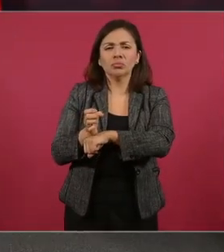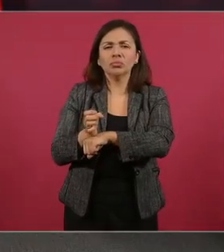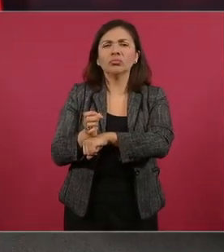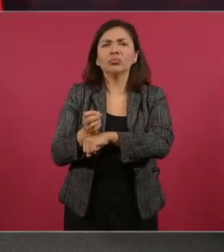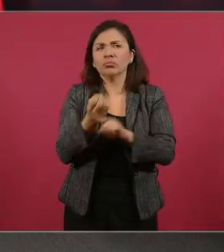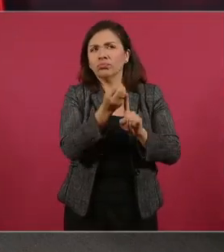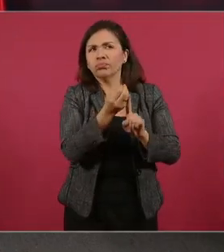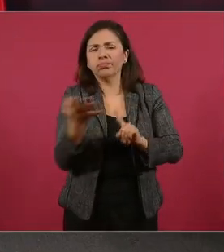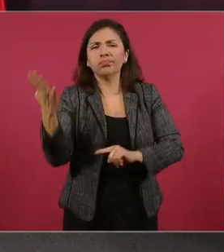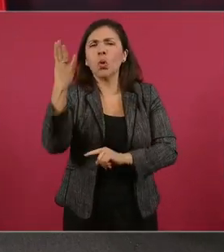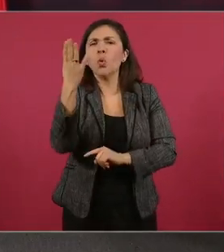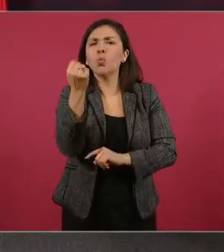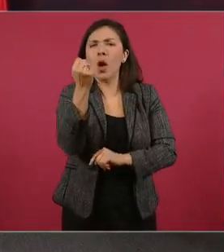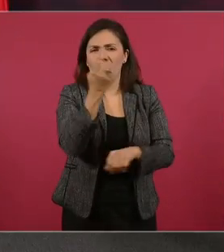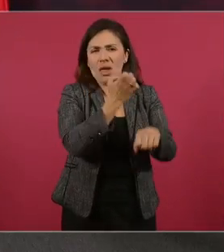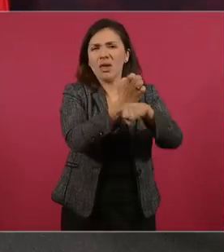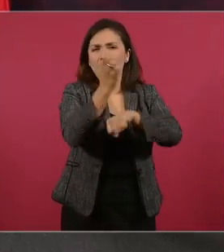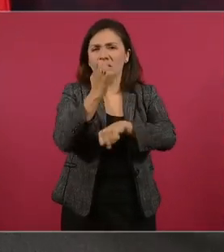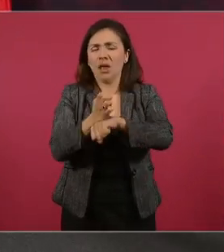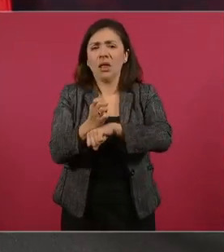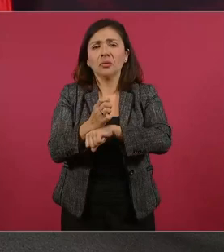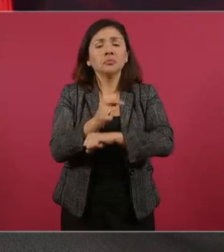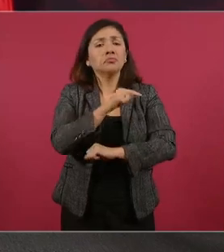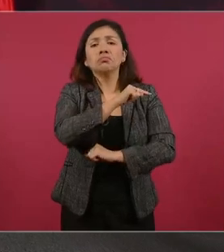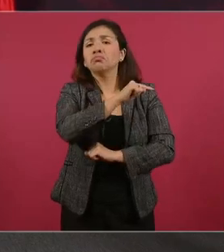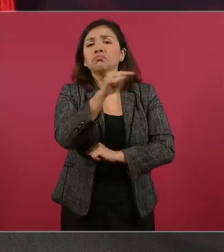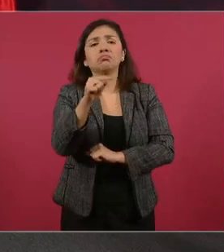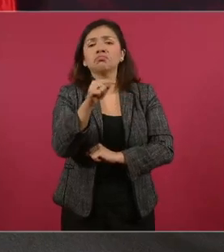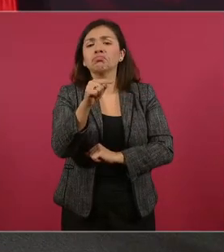9, que no